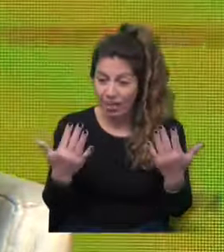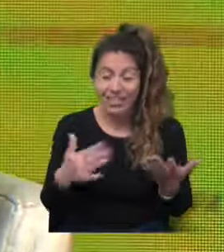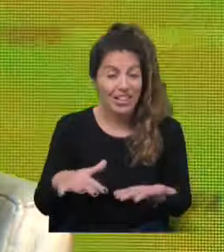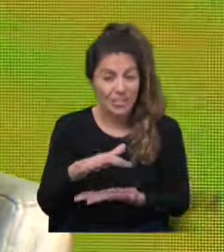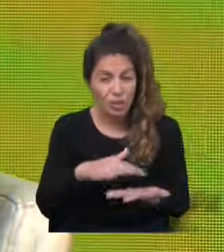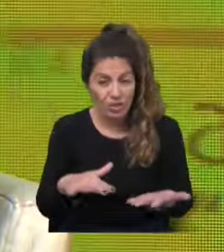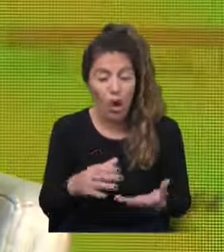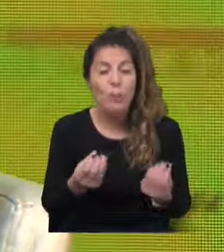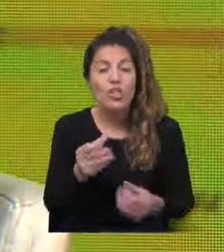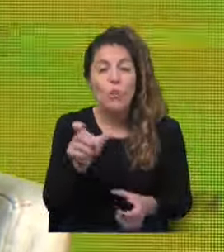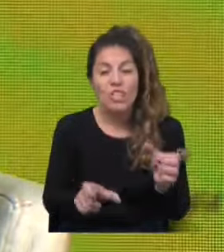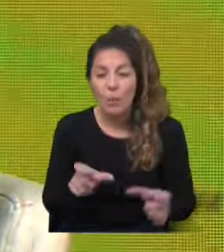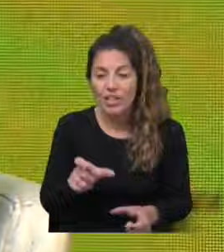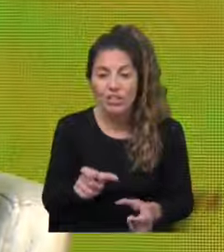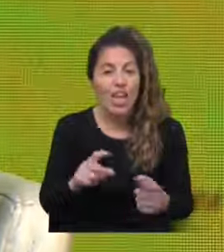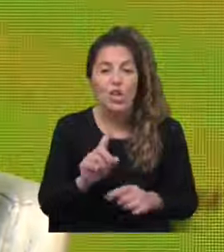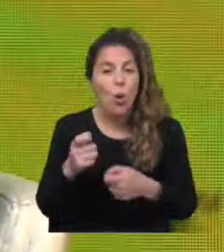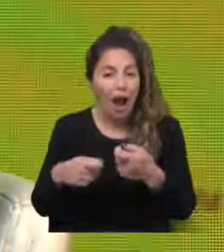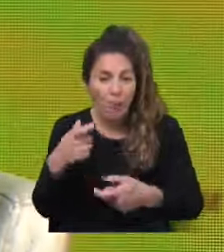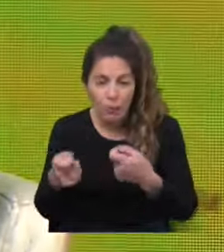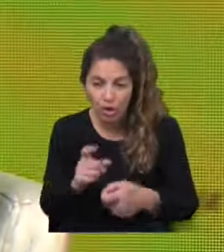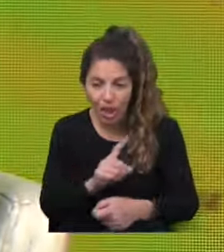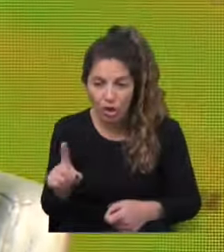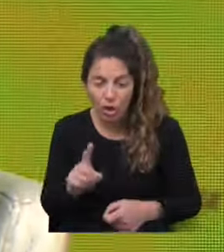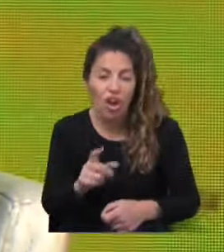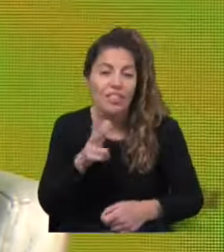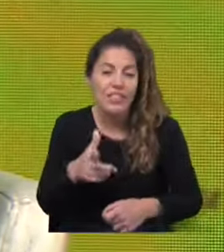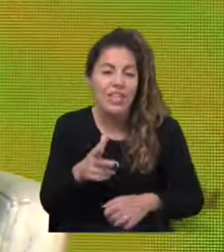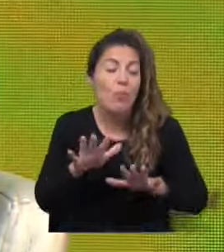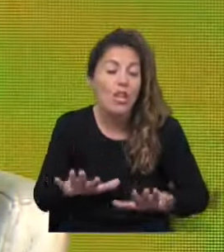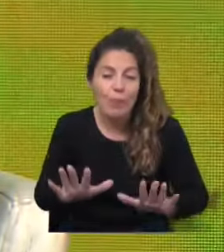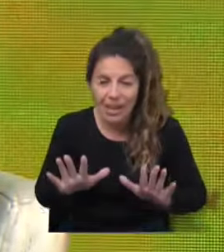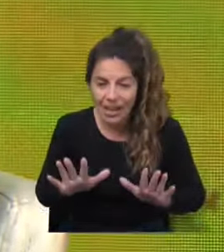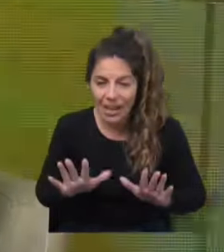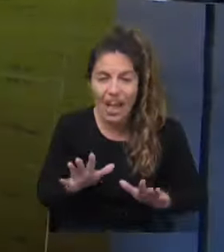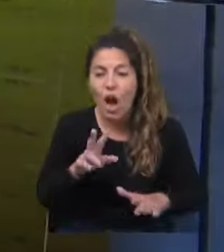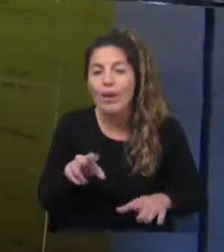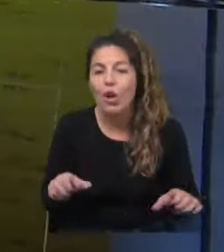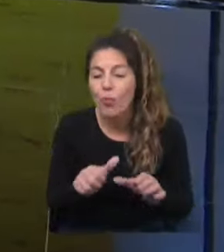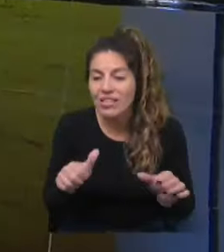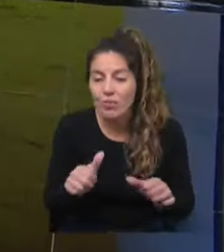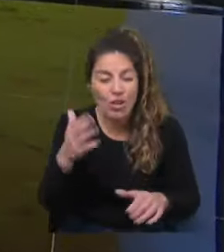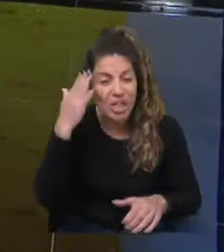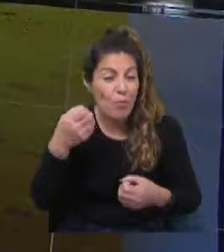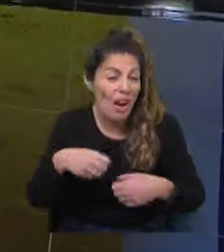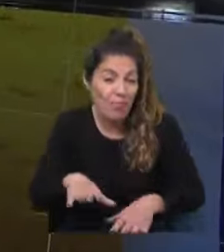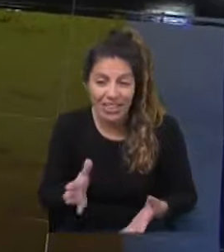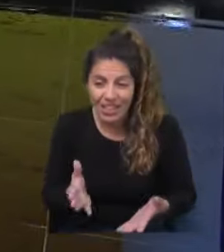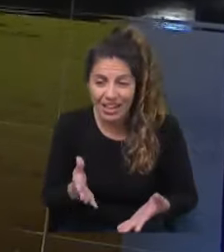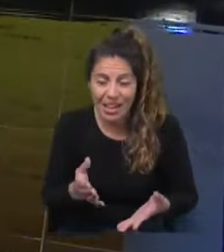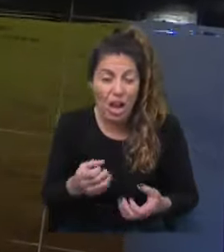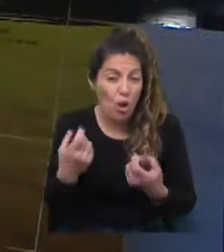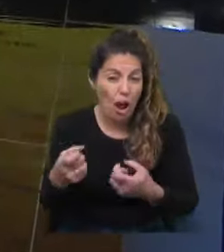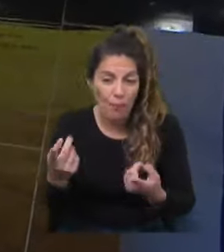Por eso hay mucha gente que en vez de seguir aportando, dice, vamos a esperar a ver cómo hacemos, porque saben que van a perder parte de sus